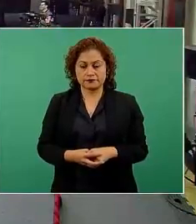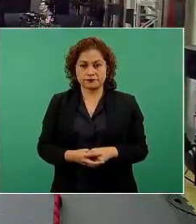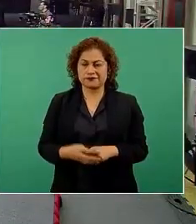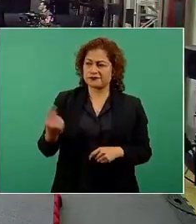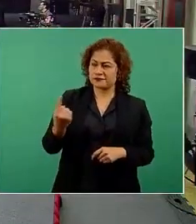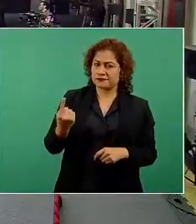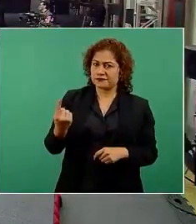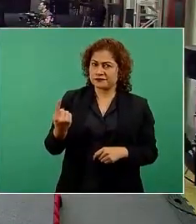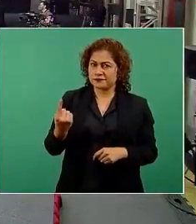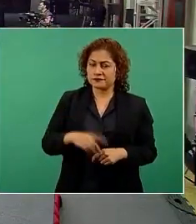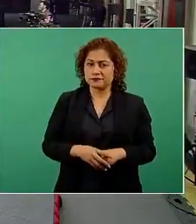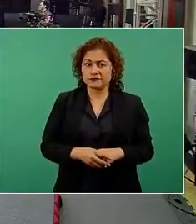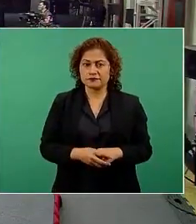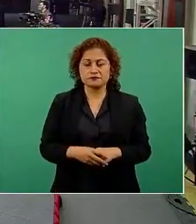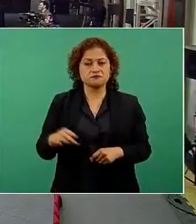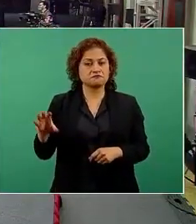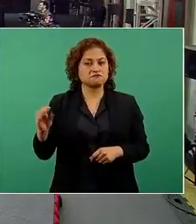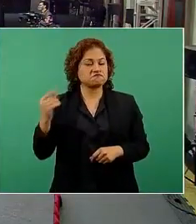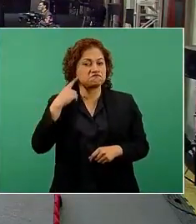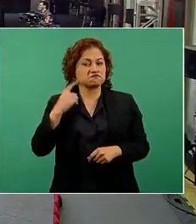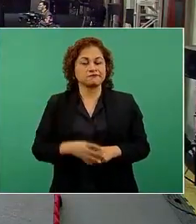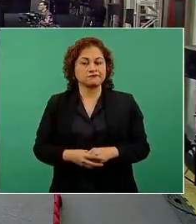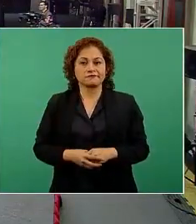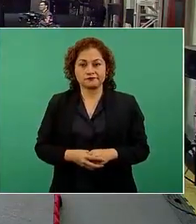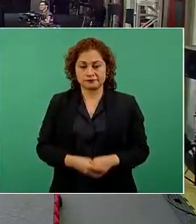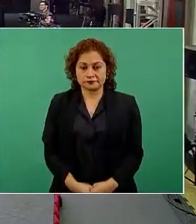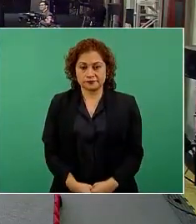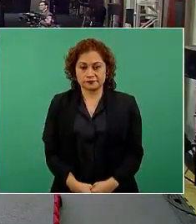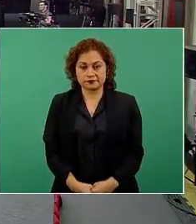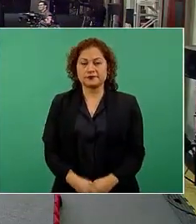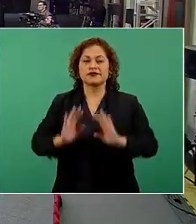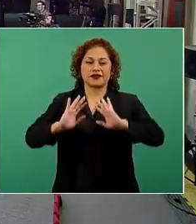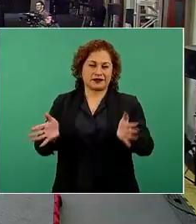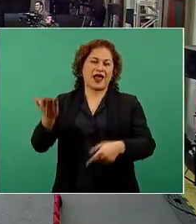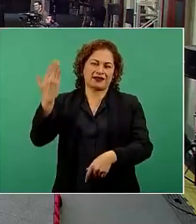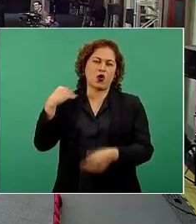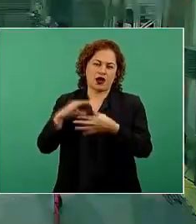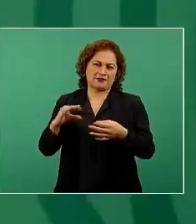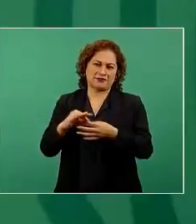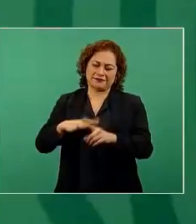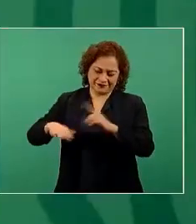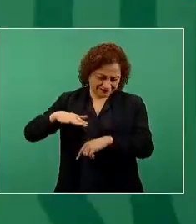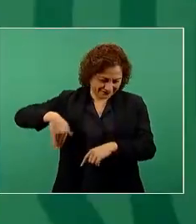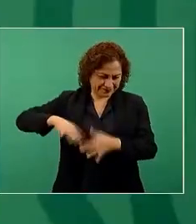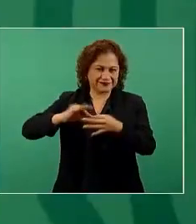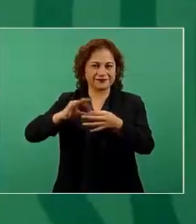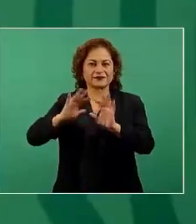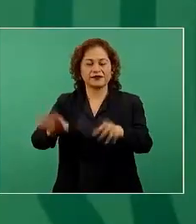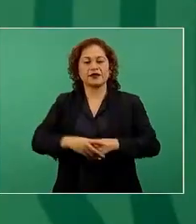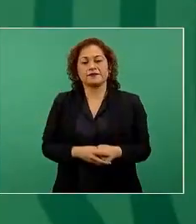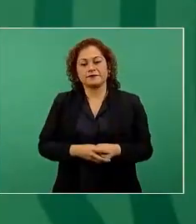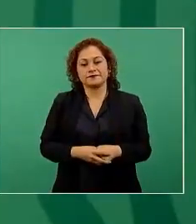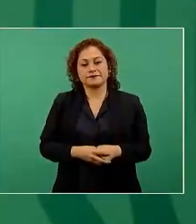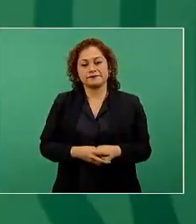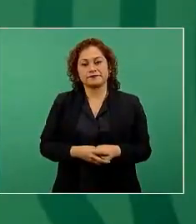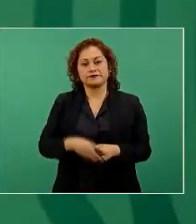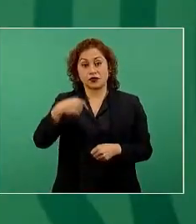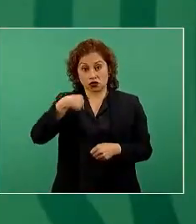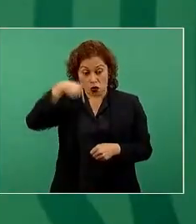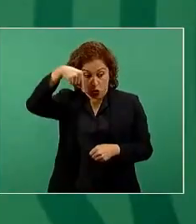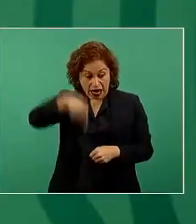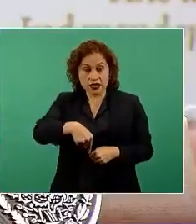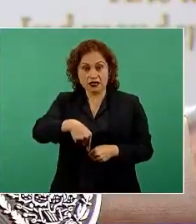¿Qué pasó? Lo que resolvió el INE es un juego sucio. Ya expliqué en el contexto. Yo siempre voy a defender la